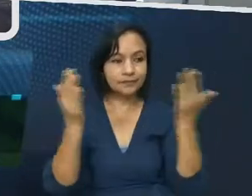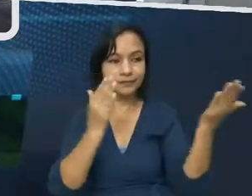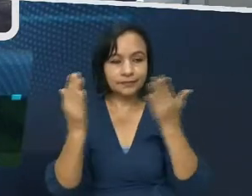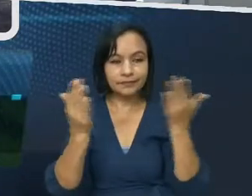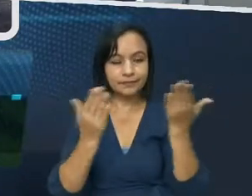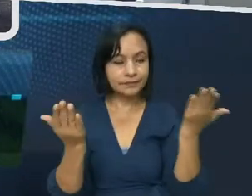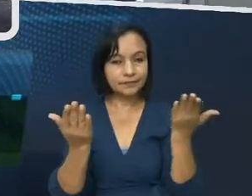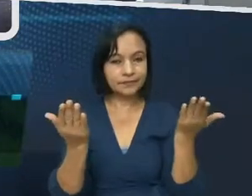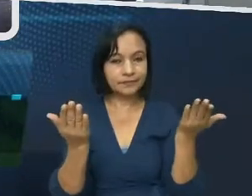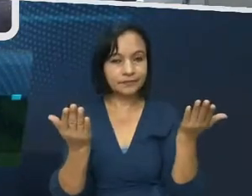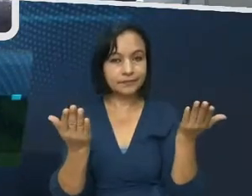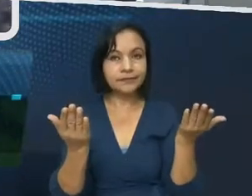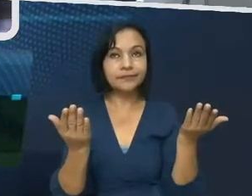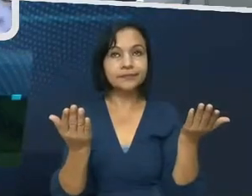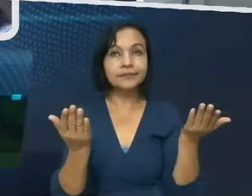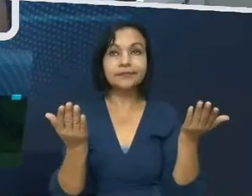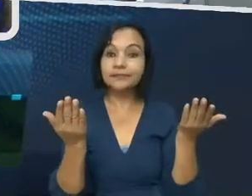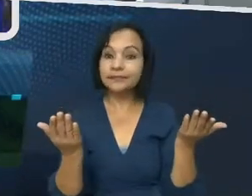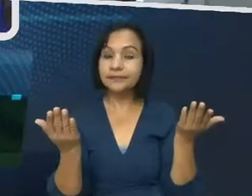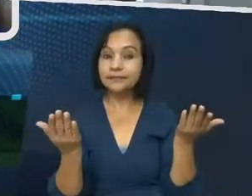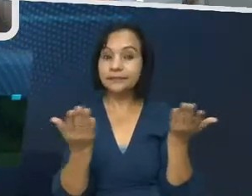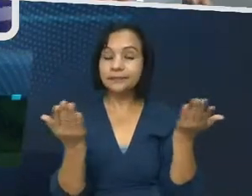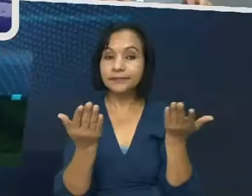hablando con el costo